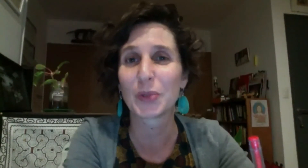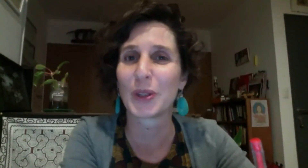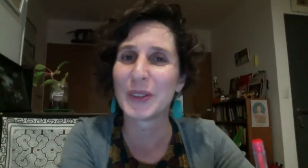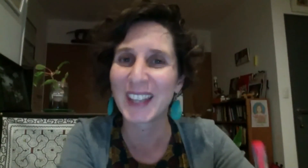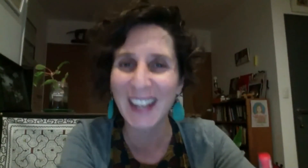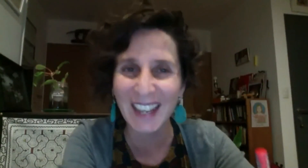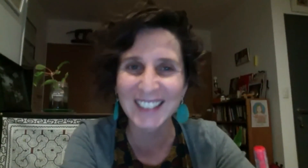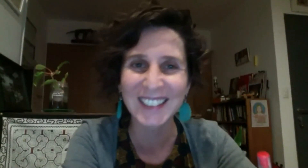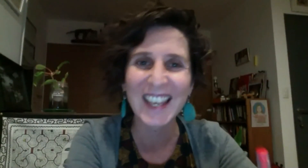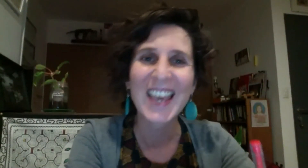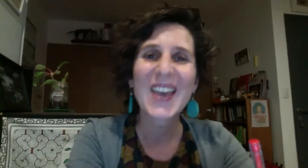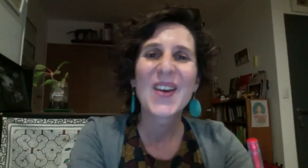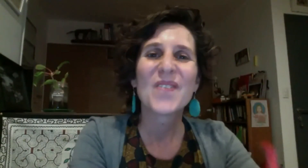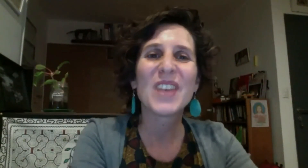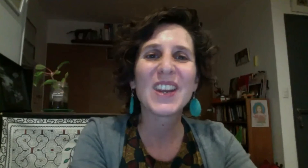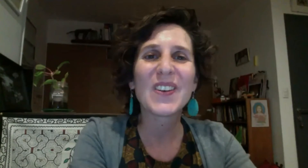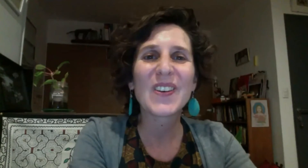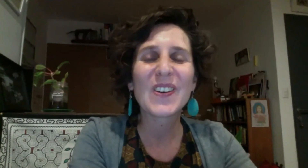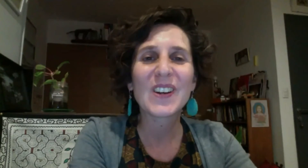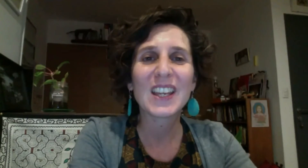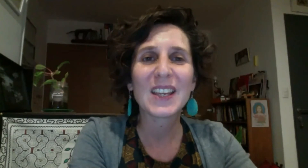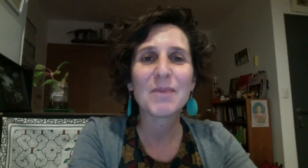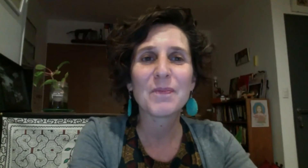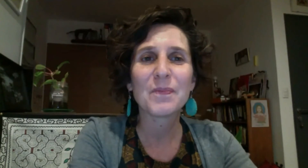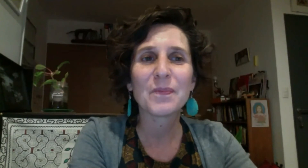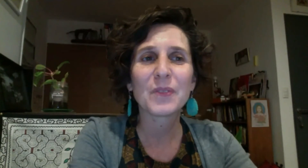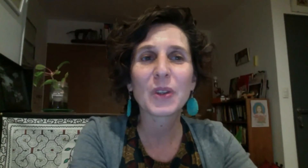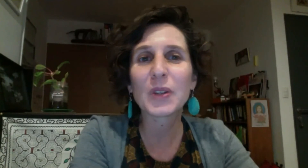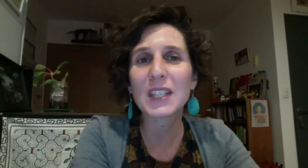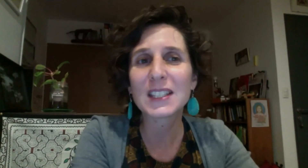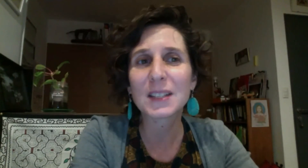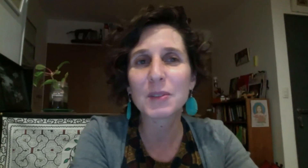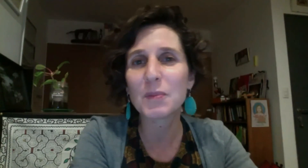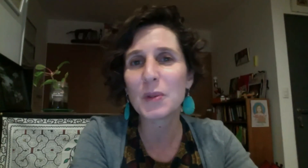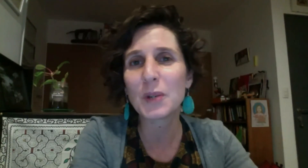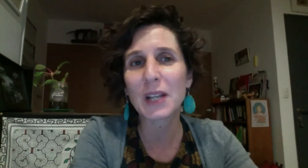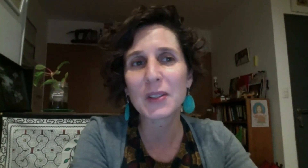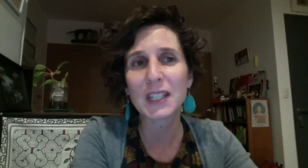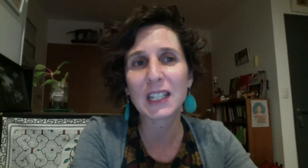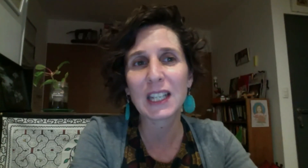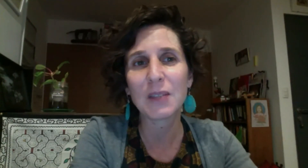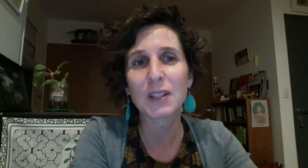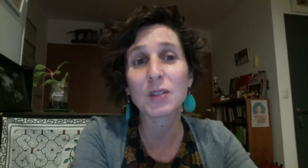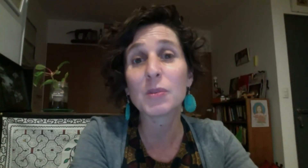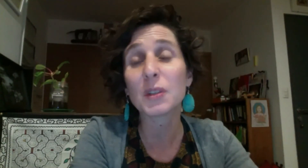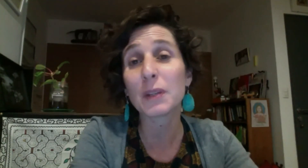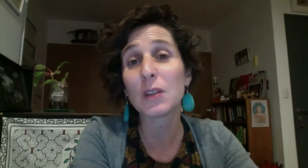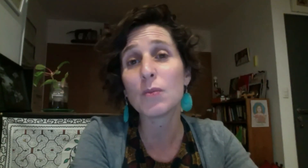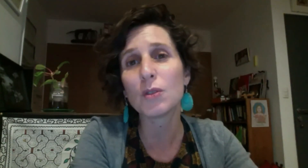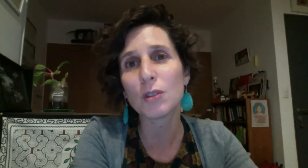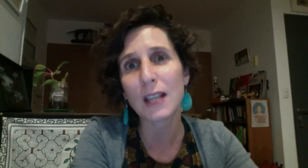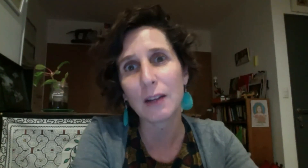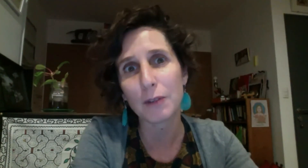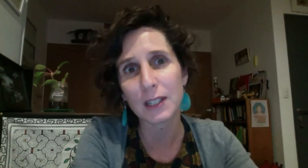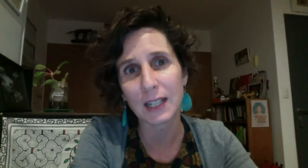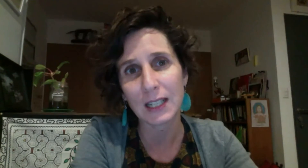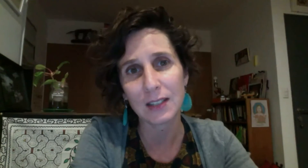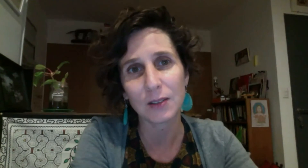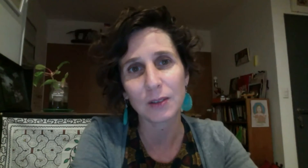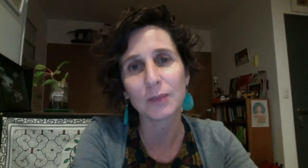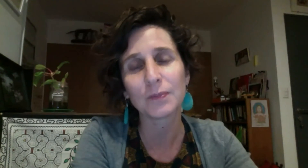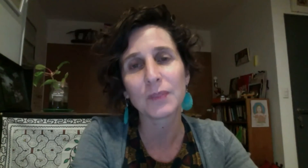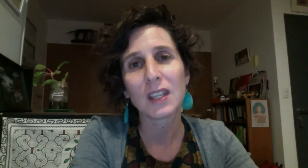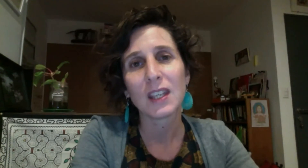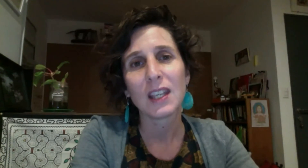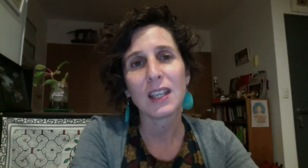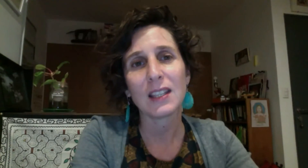sus fronteras, pero todos quienes estamos involucrados en educación hemos aprendido mucho y a la fuerza al inicio,